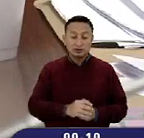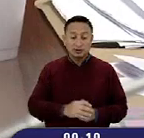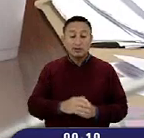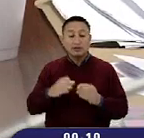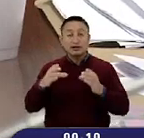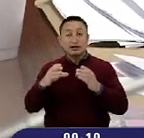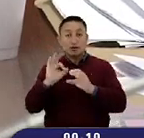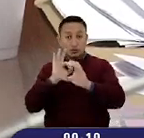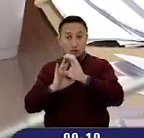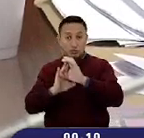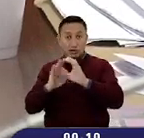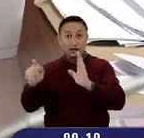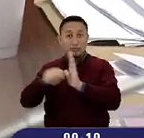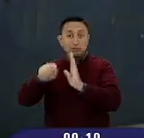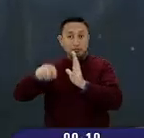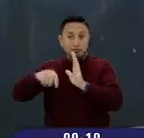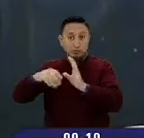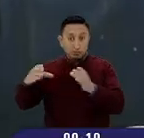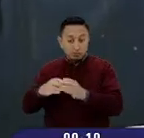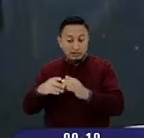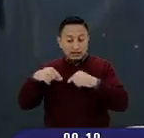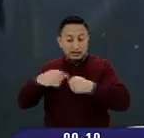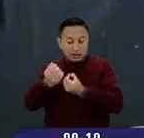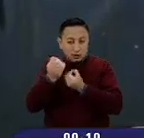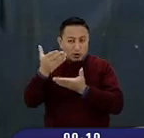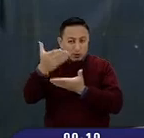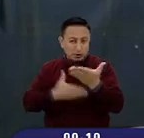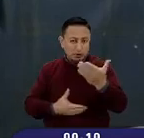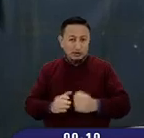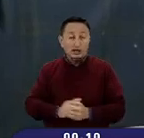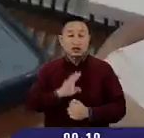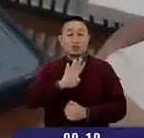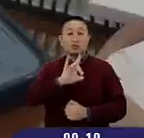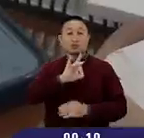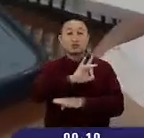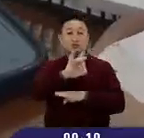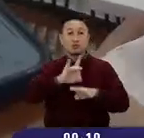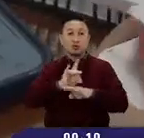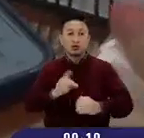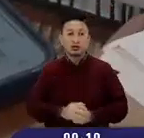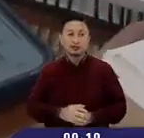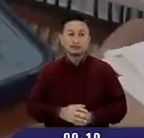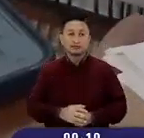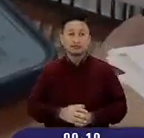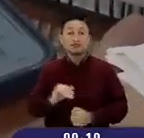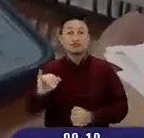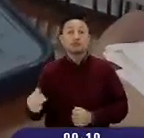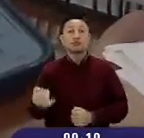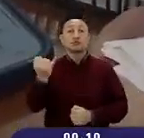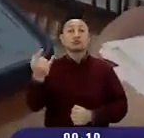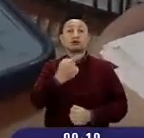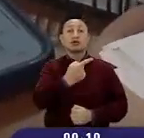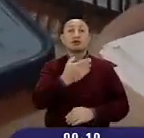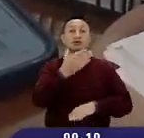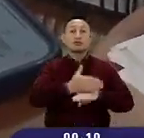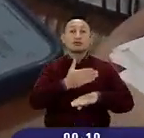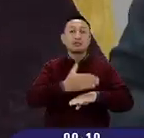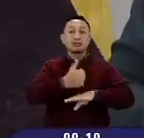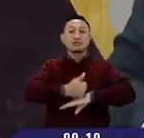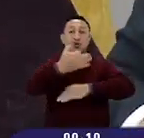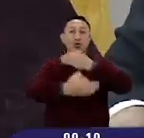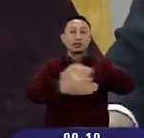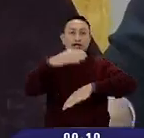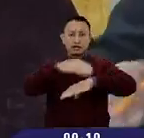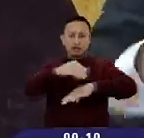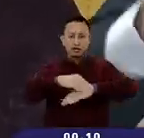del Consejo de Participación emita un informe en 48 horas. Esto a pesar que este jueves fenece el plazo que dio una jueza de Quevedo a